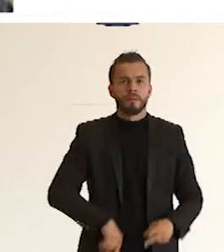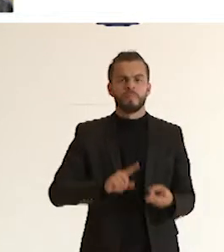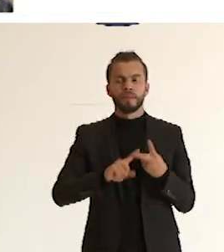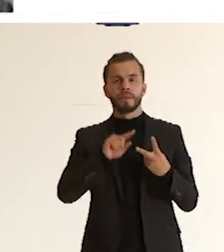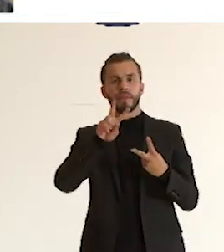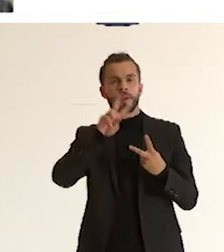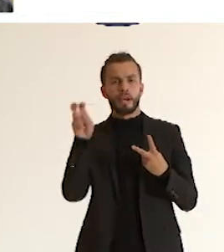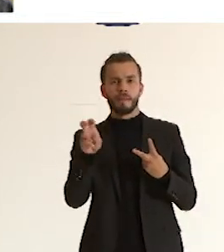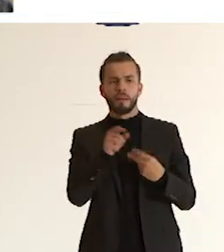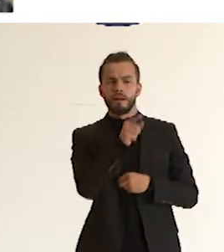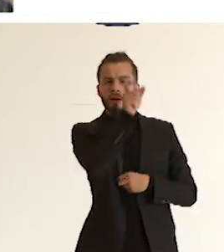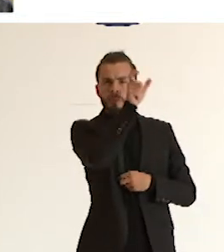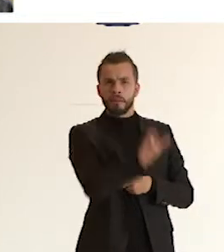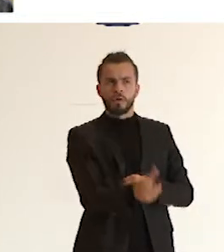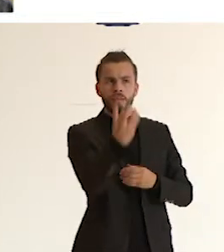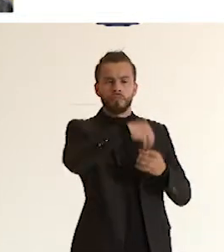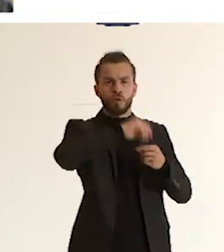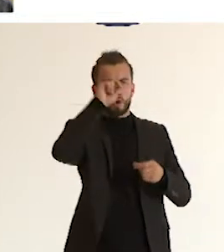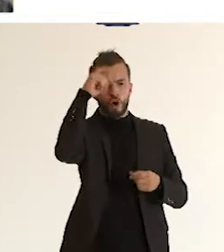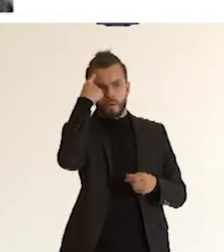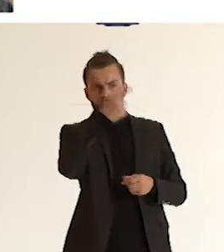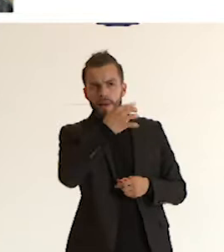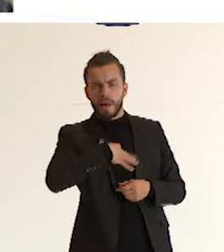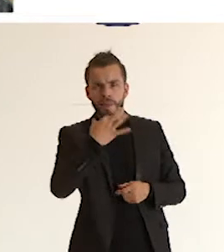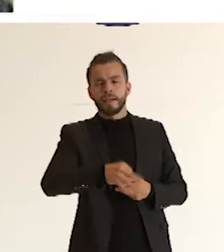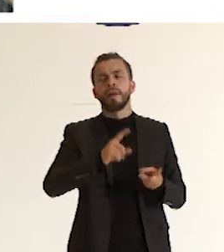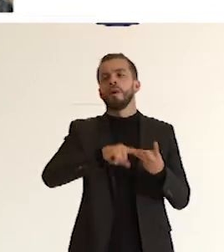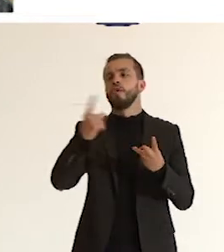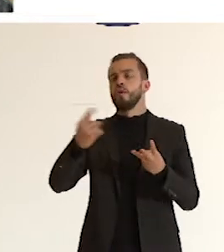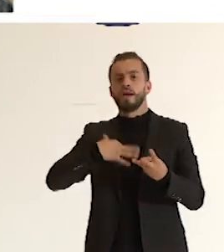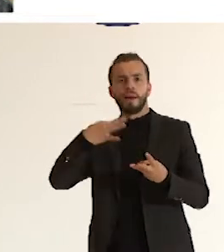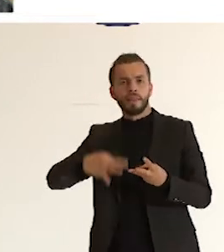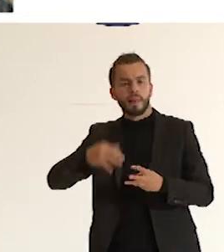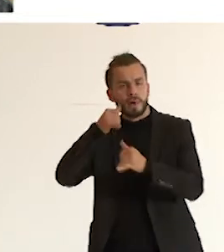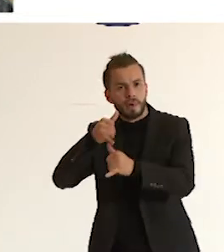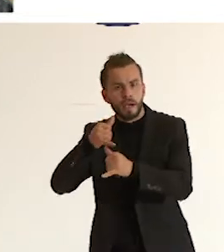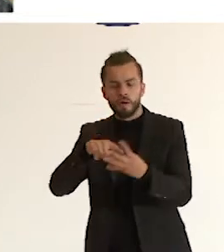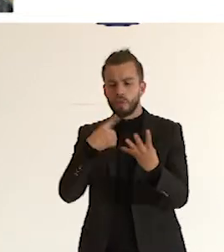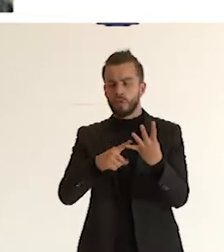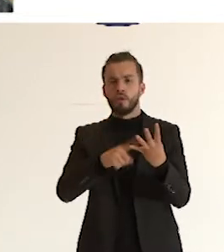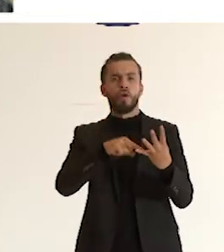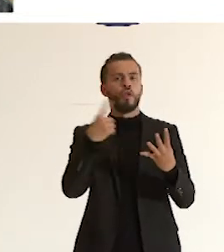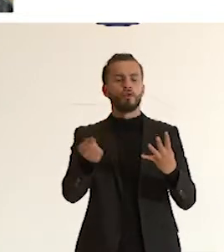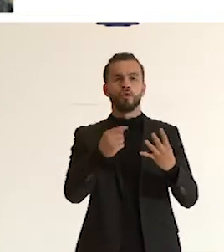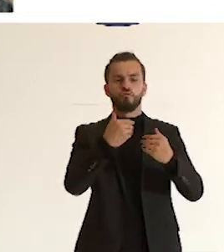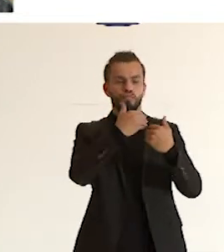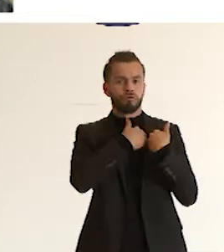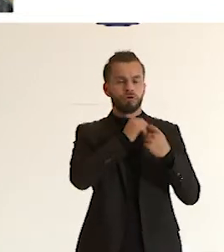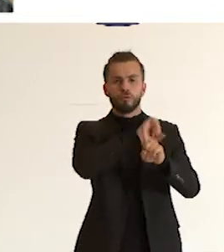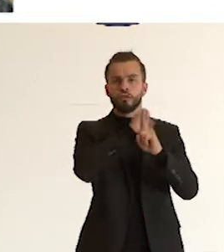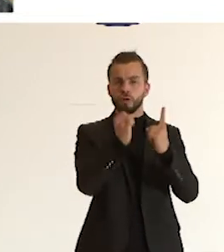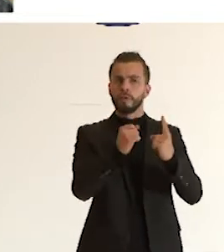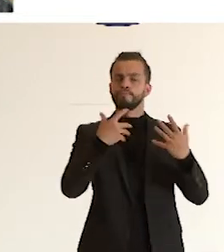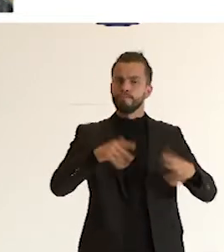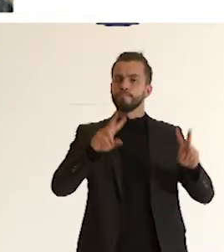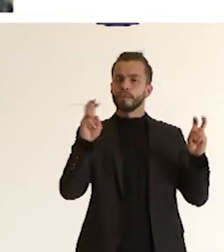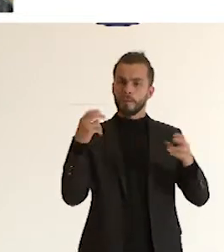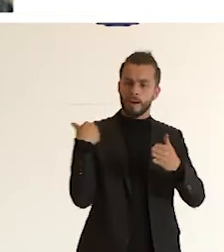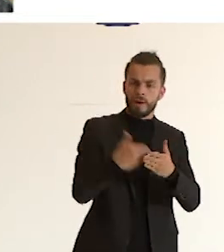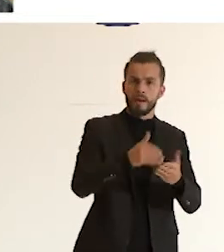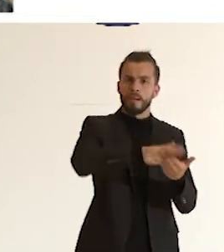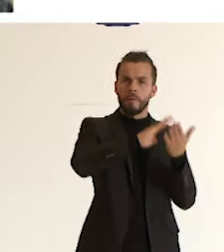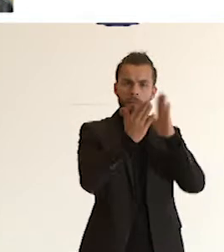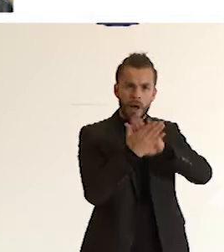funcionario público la ética de los ingenieros la responsabilidad social en temas de paz y pues eso es